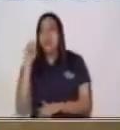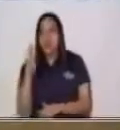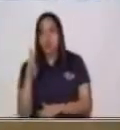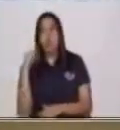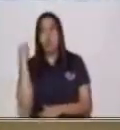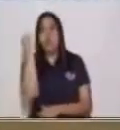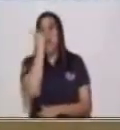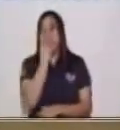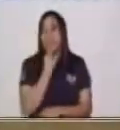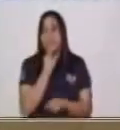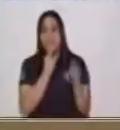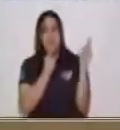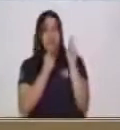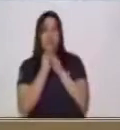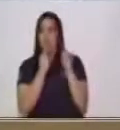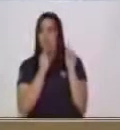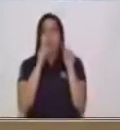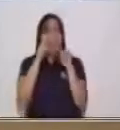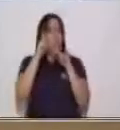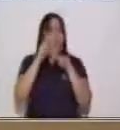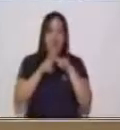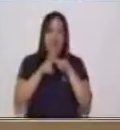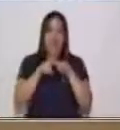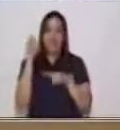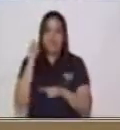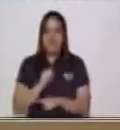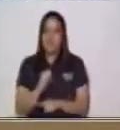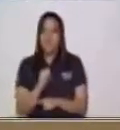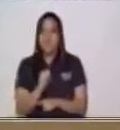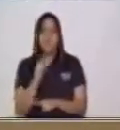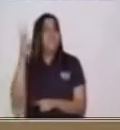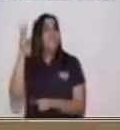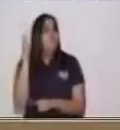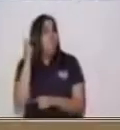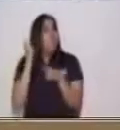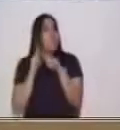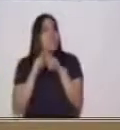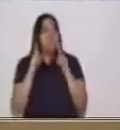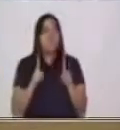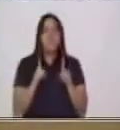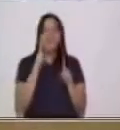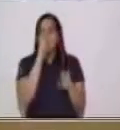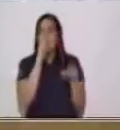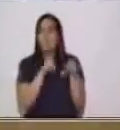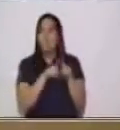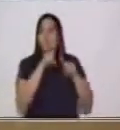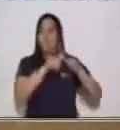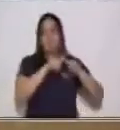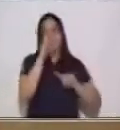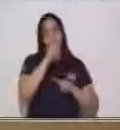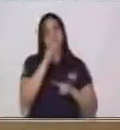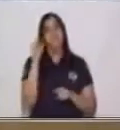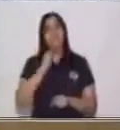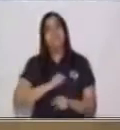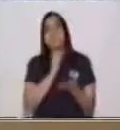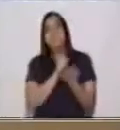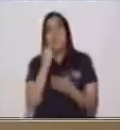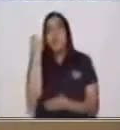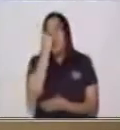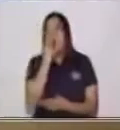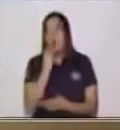Ahí, aunque haya una combinación de PL después, no se debe escribir la X. Y espléndido tampoco. Esas son